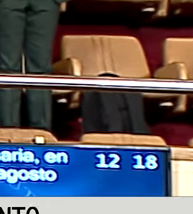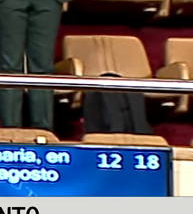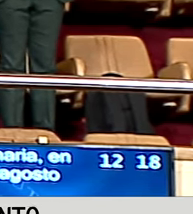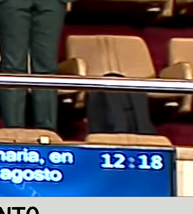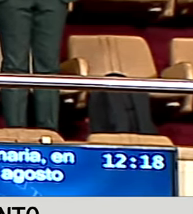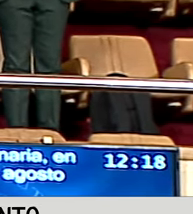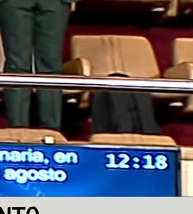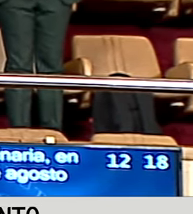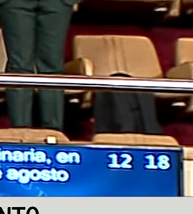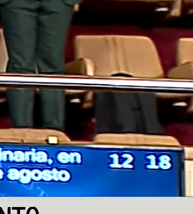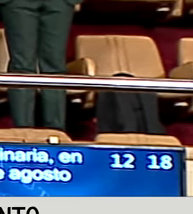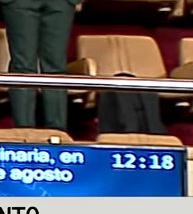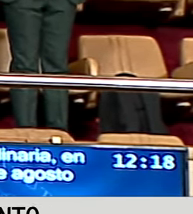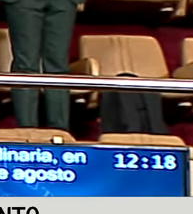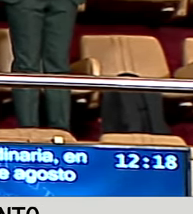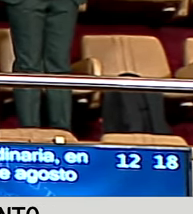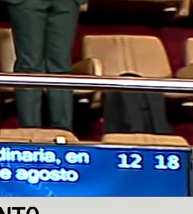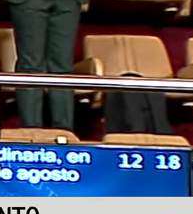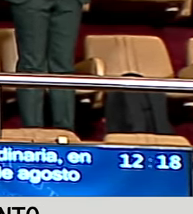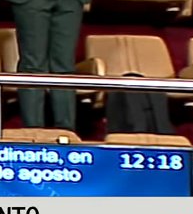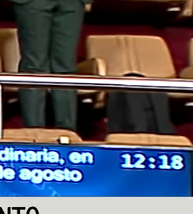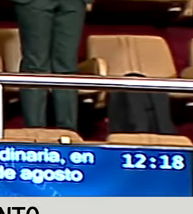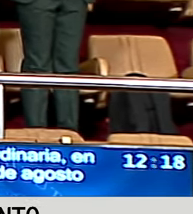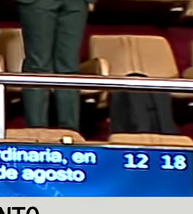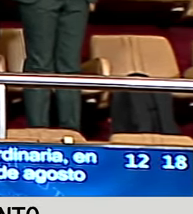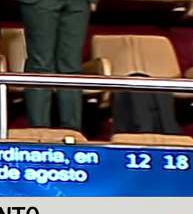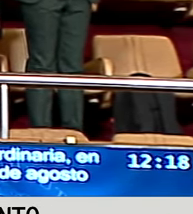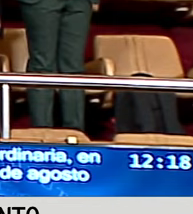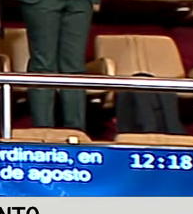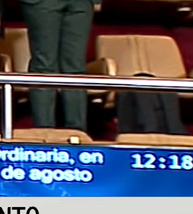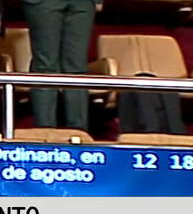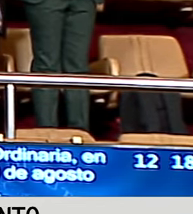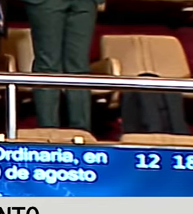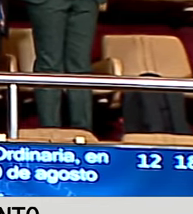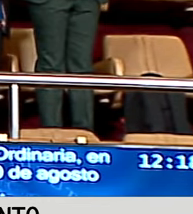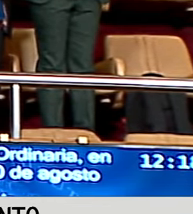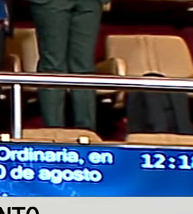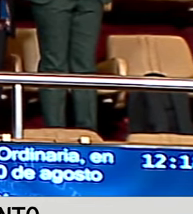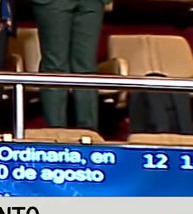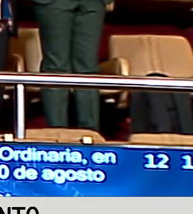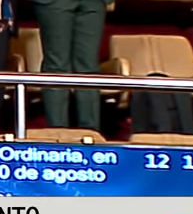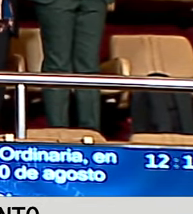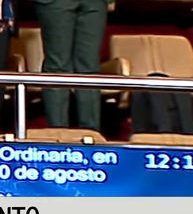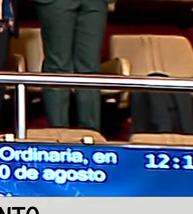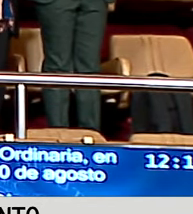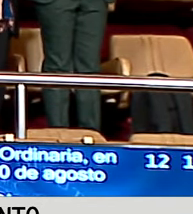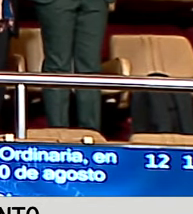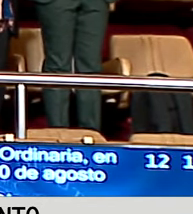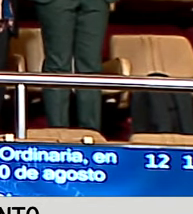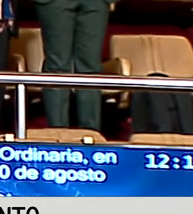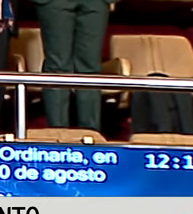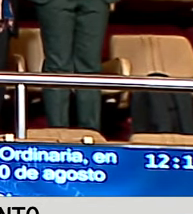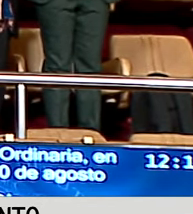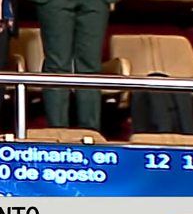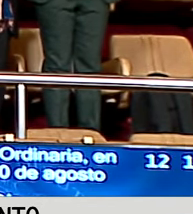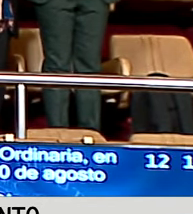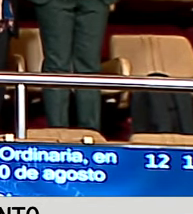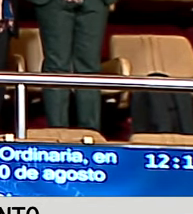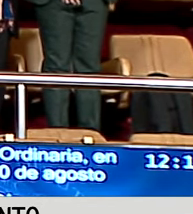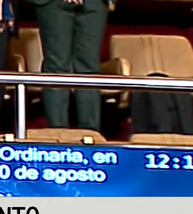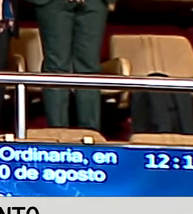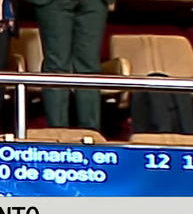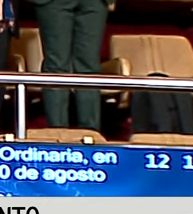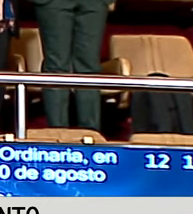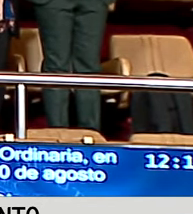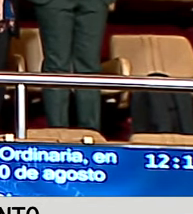señor Tomás wiclan ellos concurrieron a la comisión de cultura